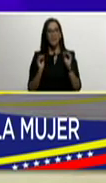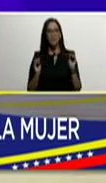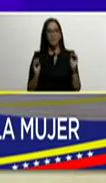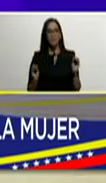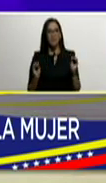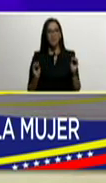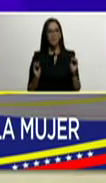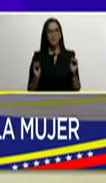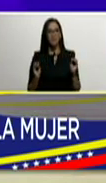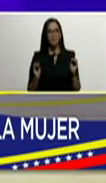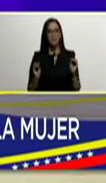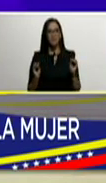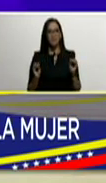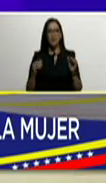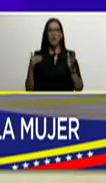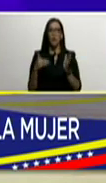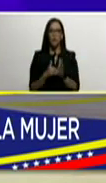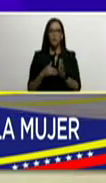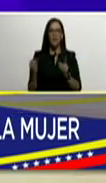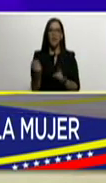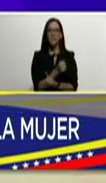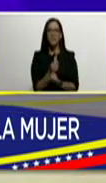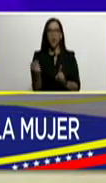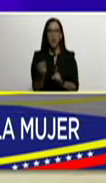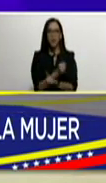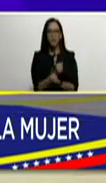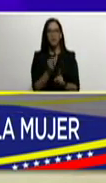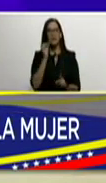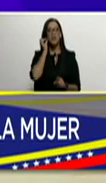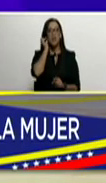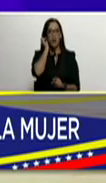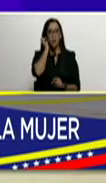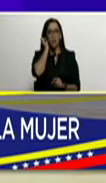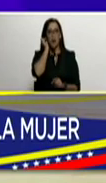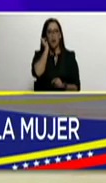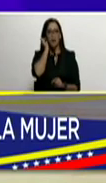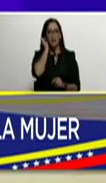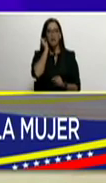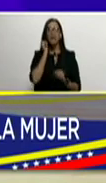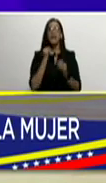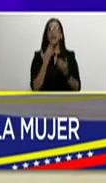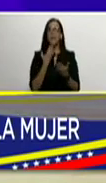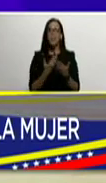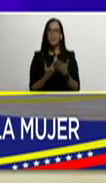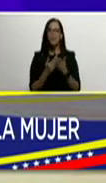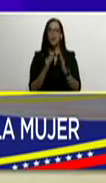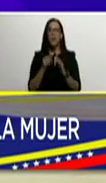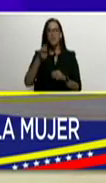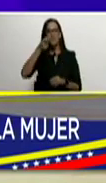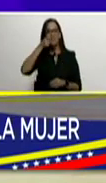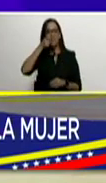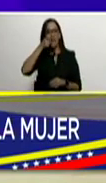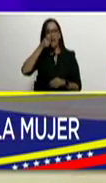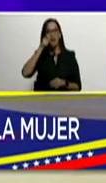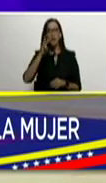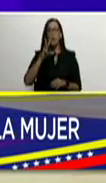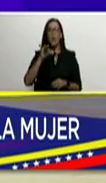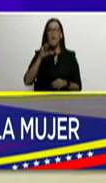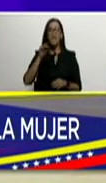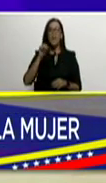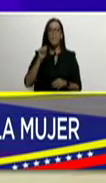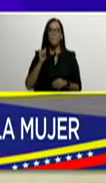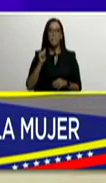y alertas contra la violencia de la mujer, que le he pedido al fiscal William